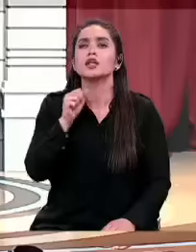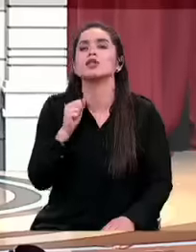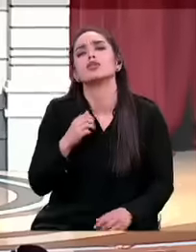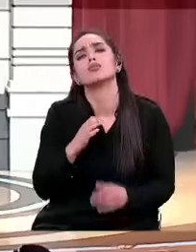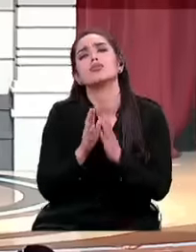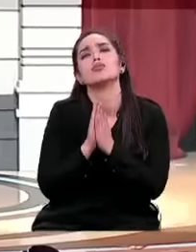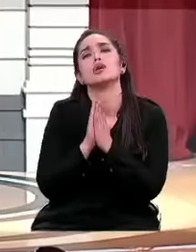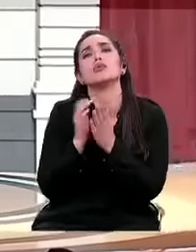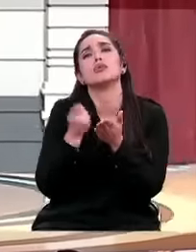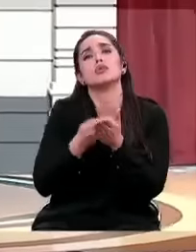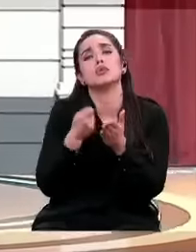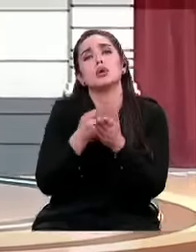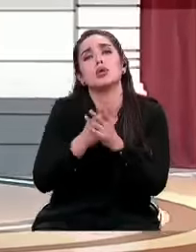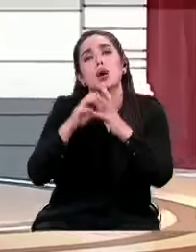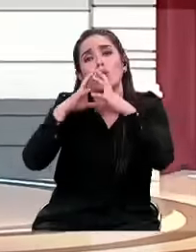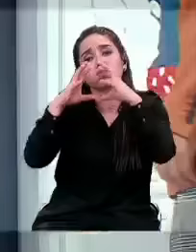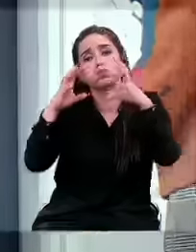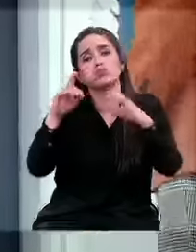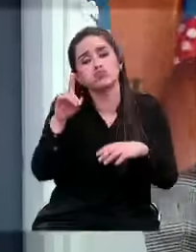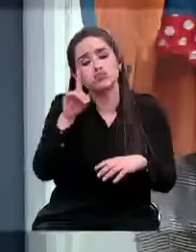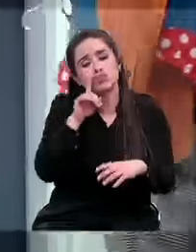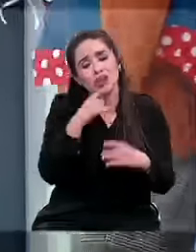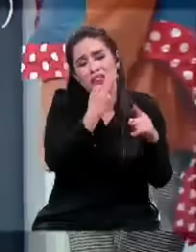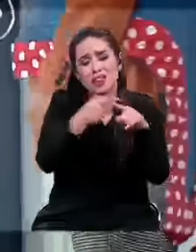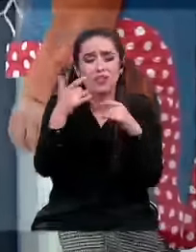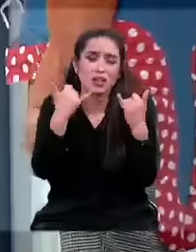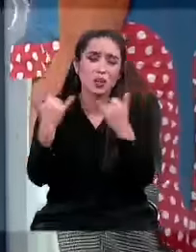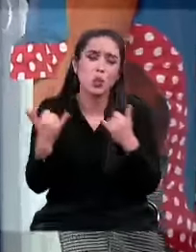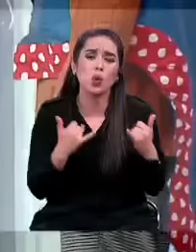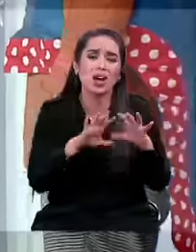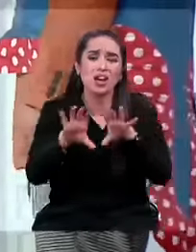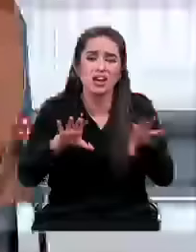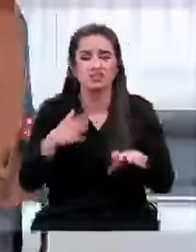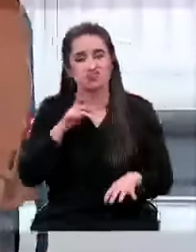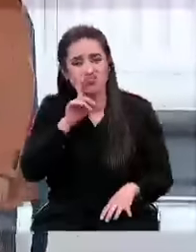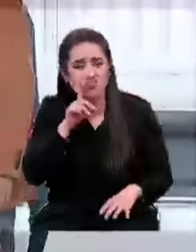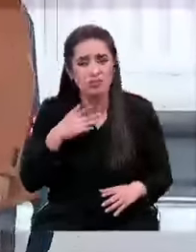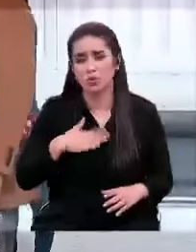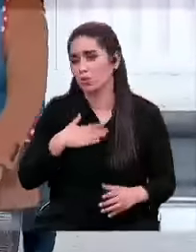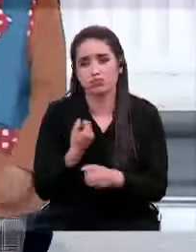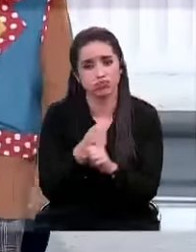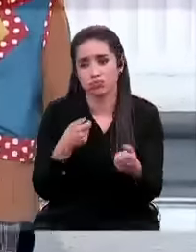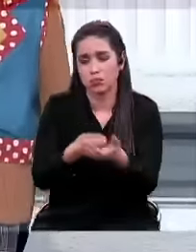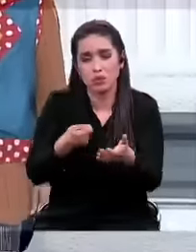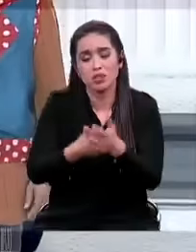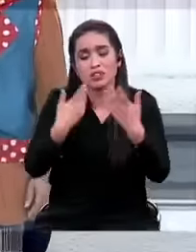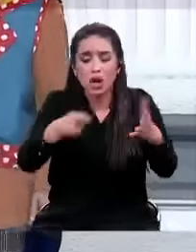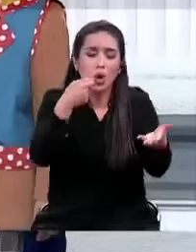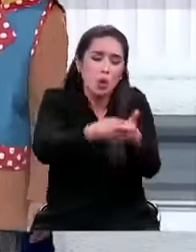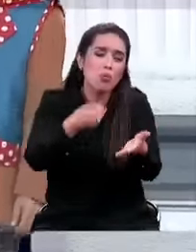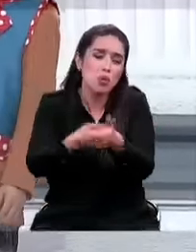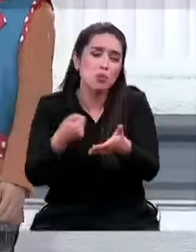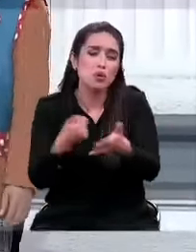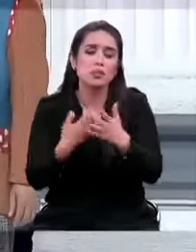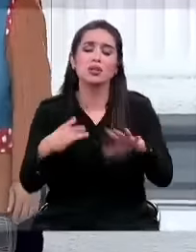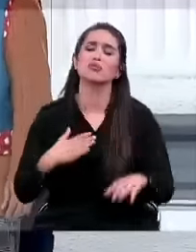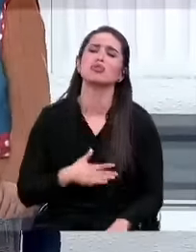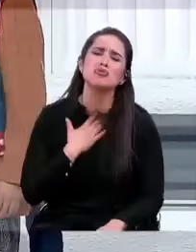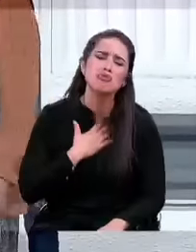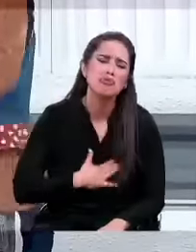un globito! No, pero tenés tanto juguete, no te puedo comprar un globito. Sí, pero ahora te compramos muchas cosas, mira todo lo que tenías. Pero quiero